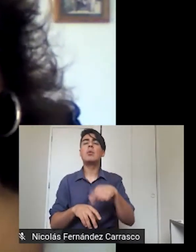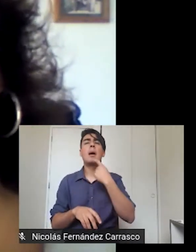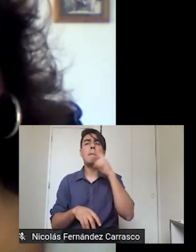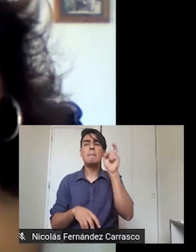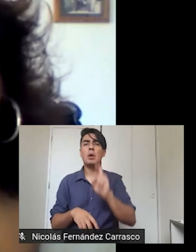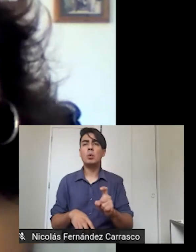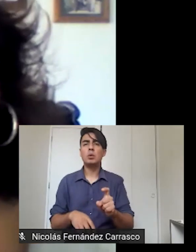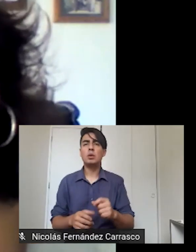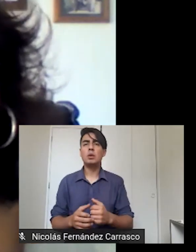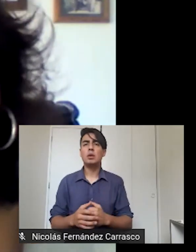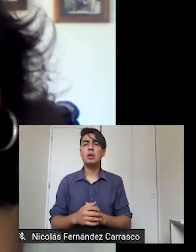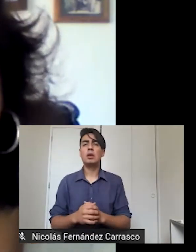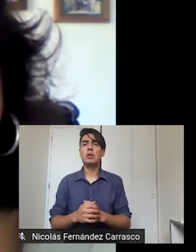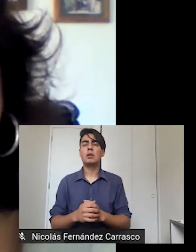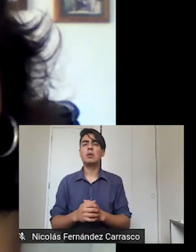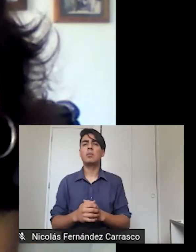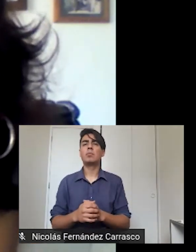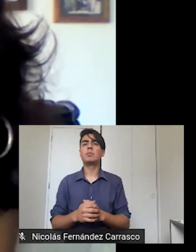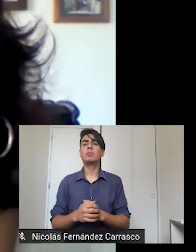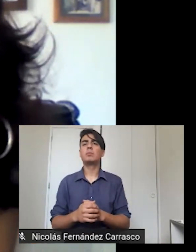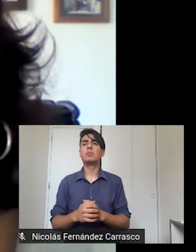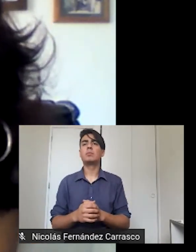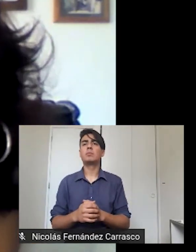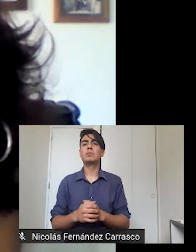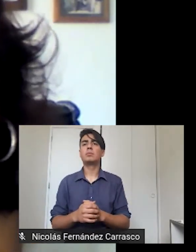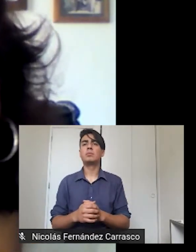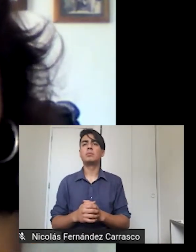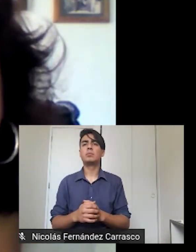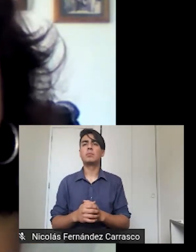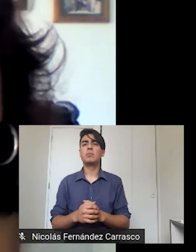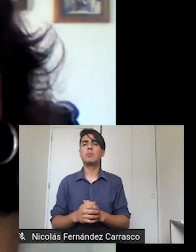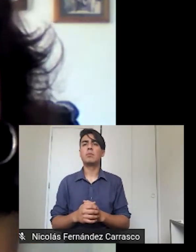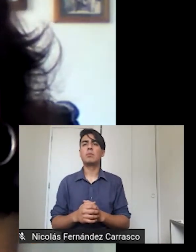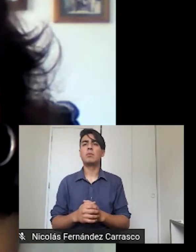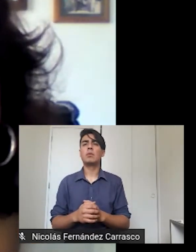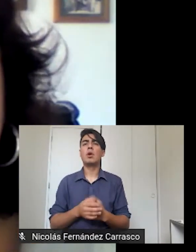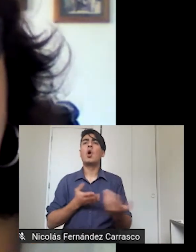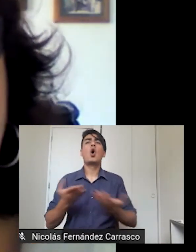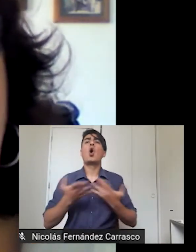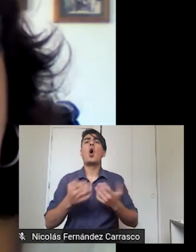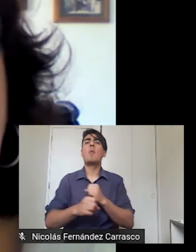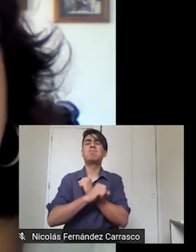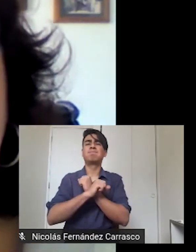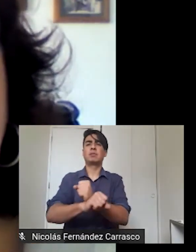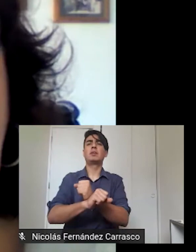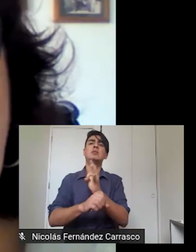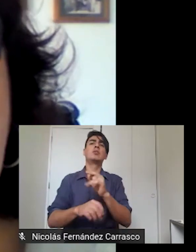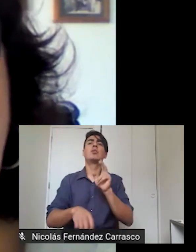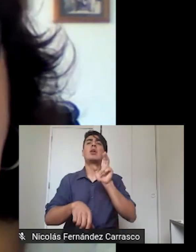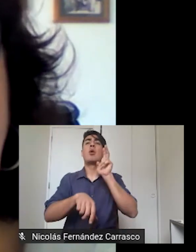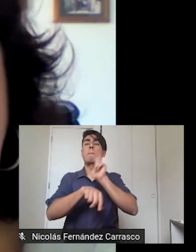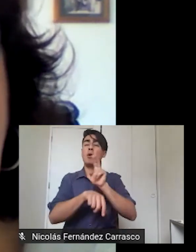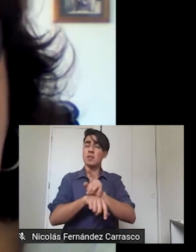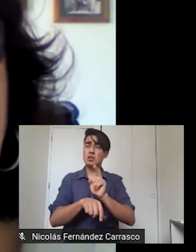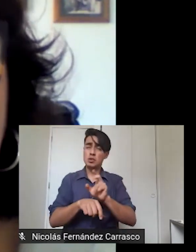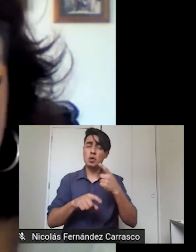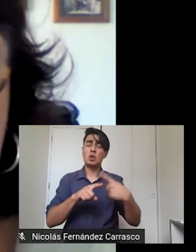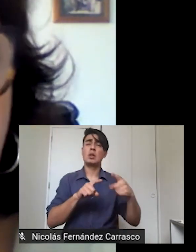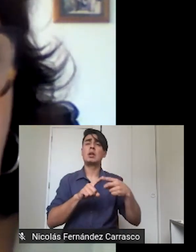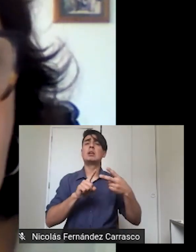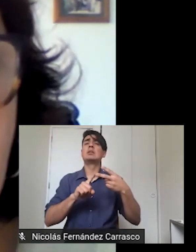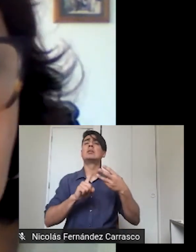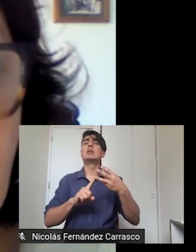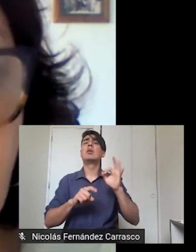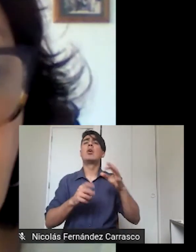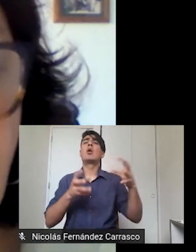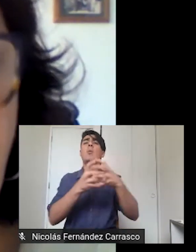evitar, ¿no es cierto?, que el profesorado o las direcciones escolares pudiesen promover una polarización o por